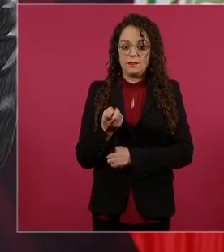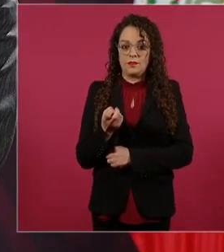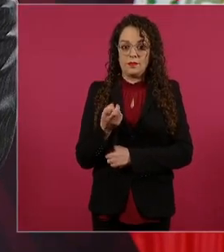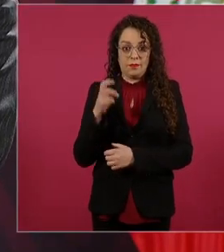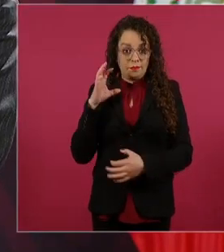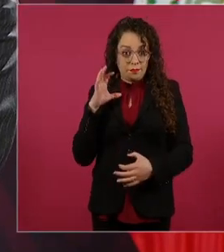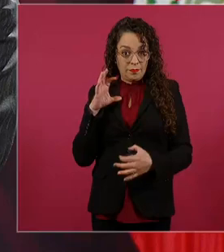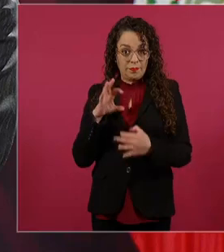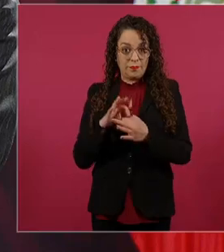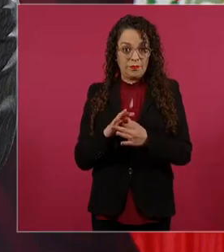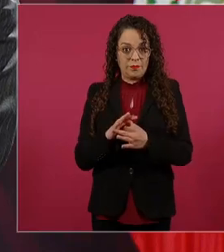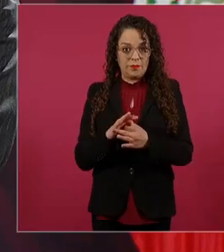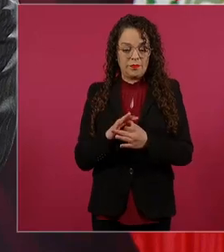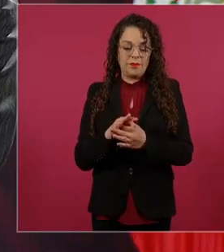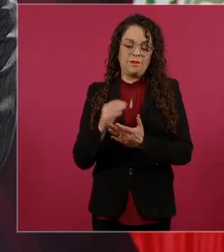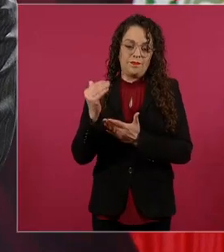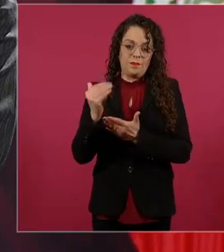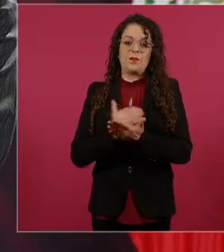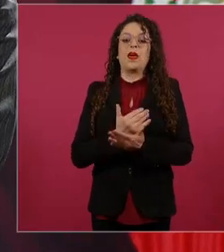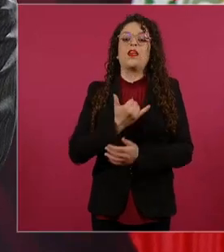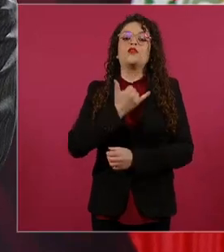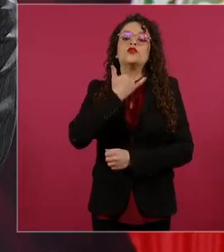se equivocan menos